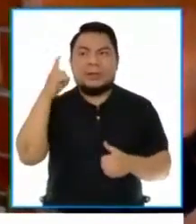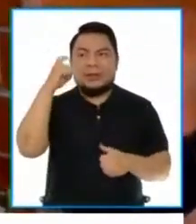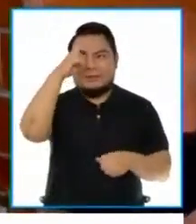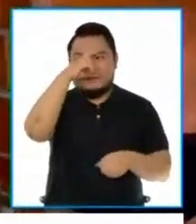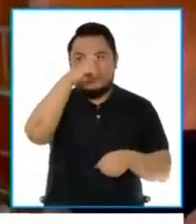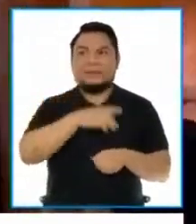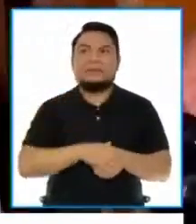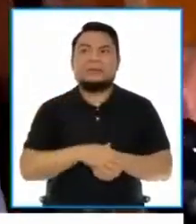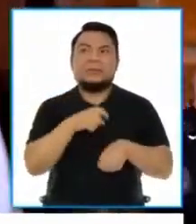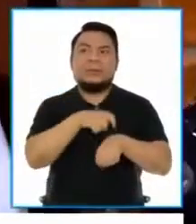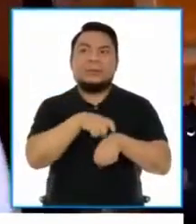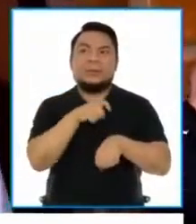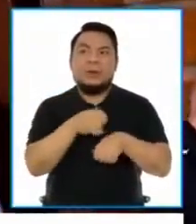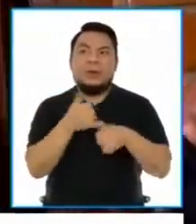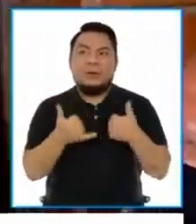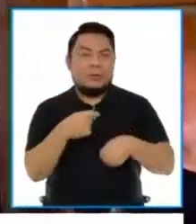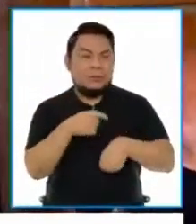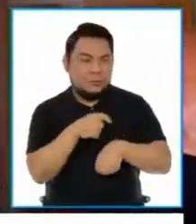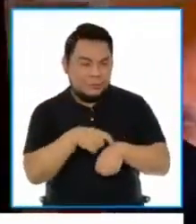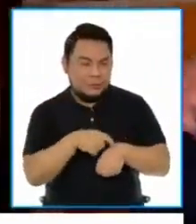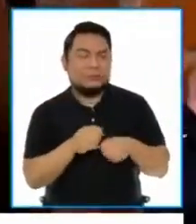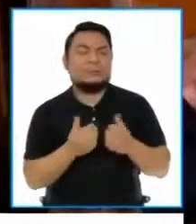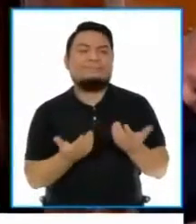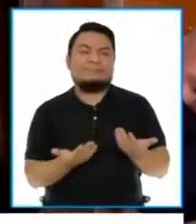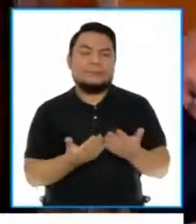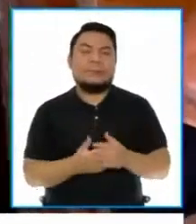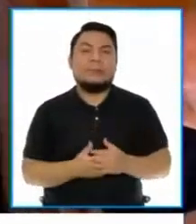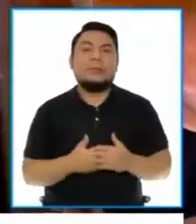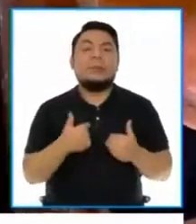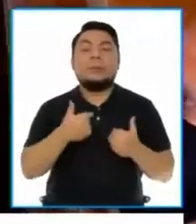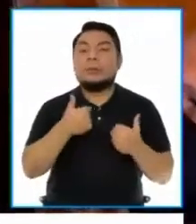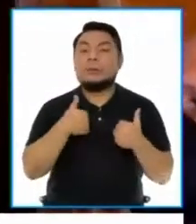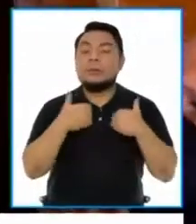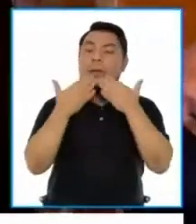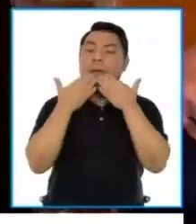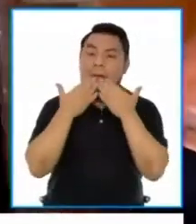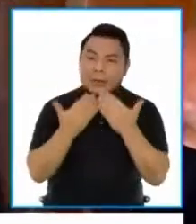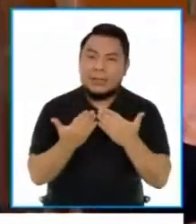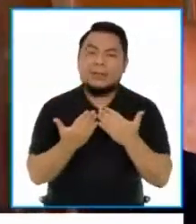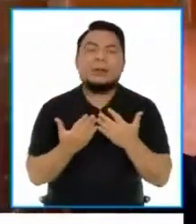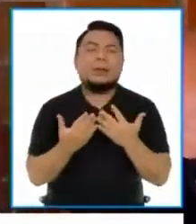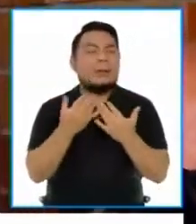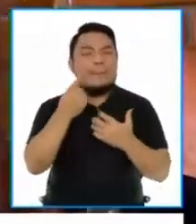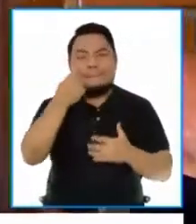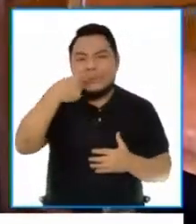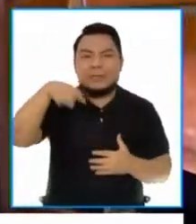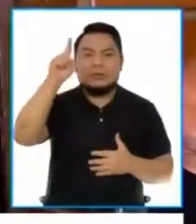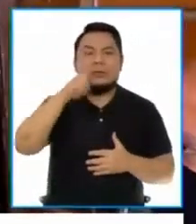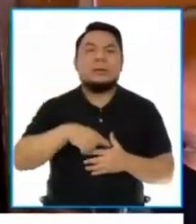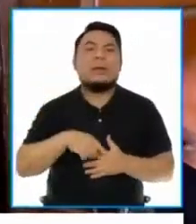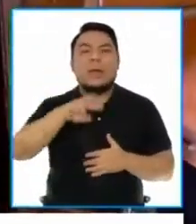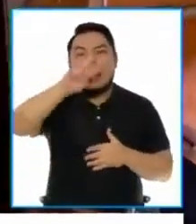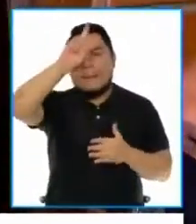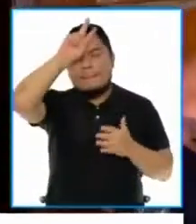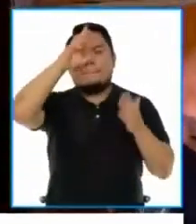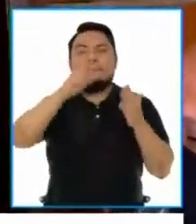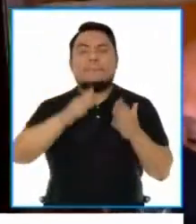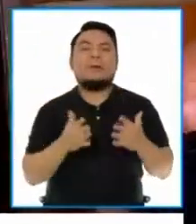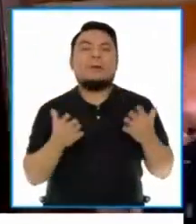en estas circunstancias. Quiero agradecer a los millones de